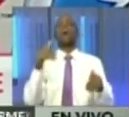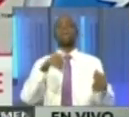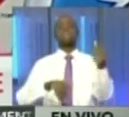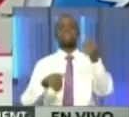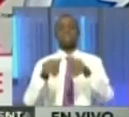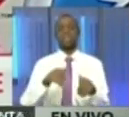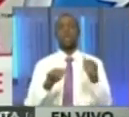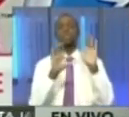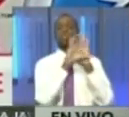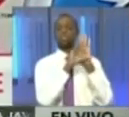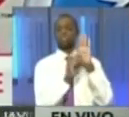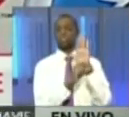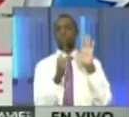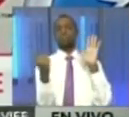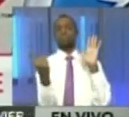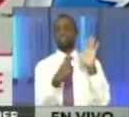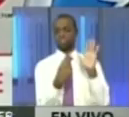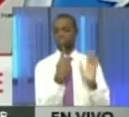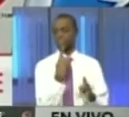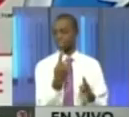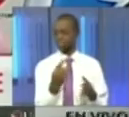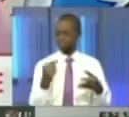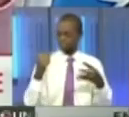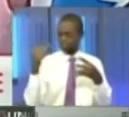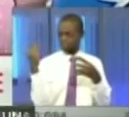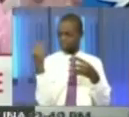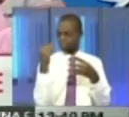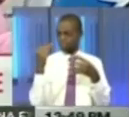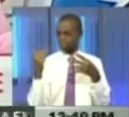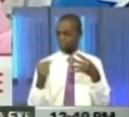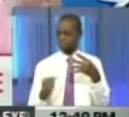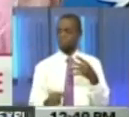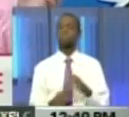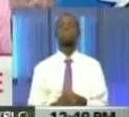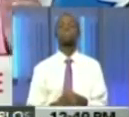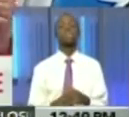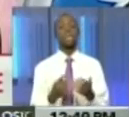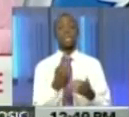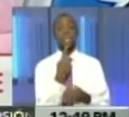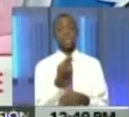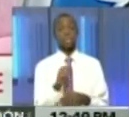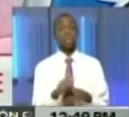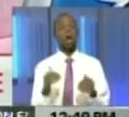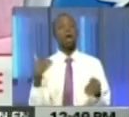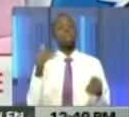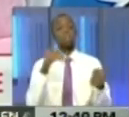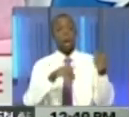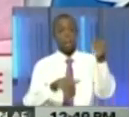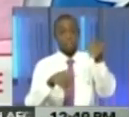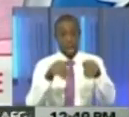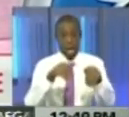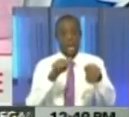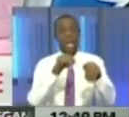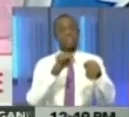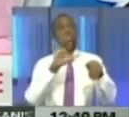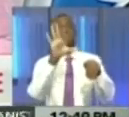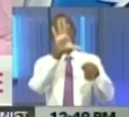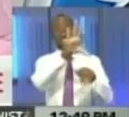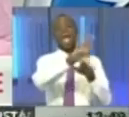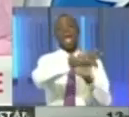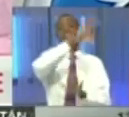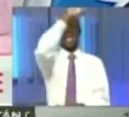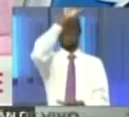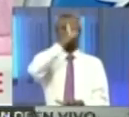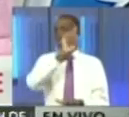Constitución. Establece claramente, es un medio de participación, no es una elección. Y se hace, es